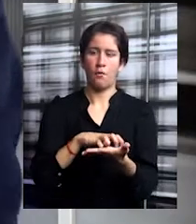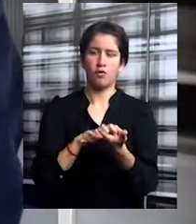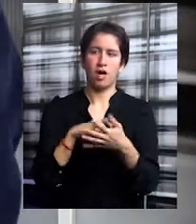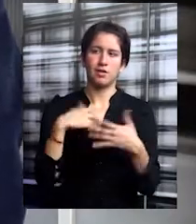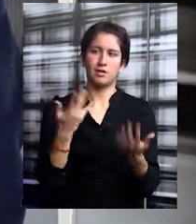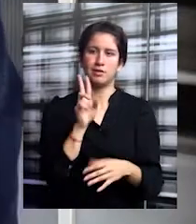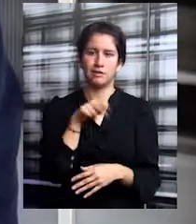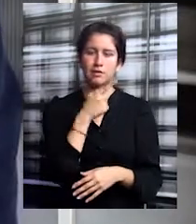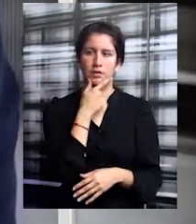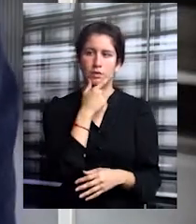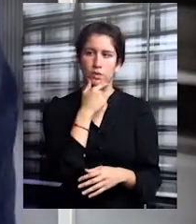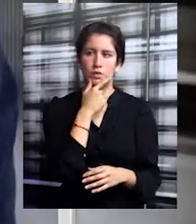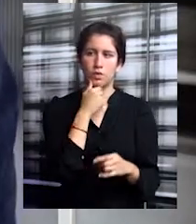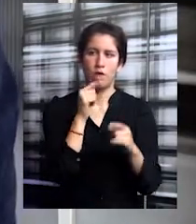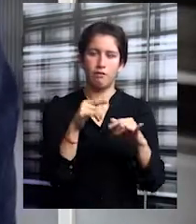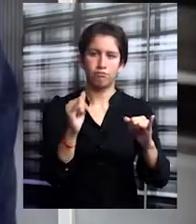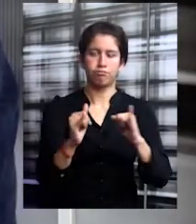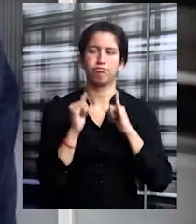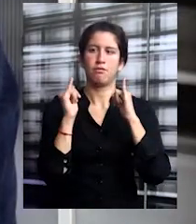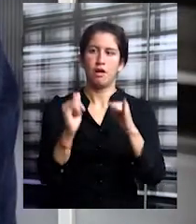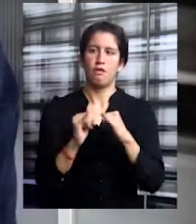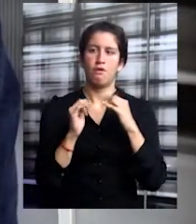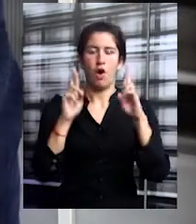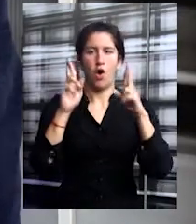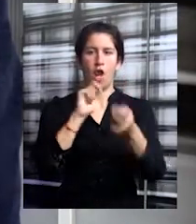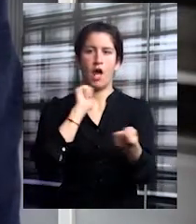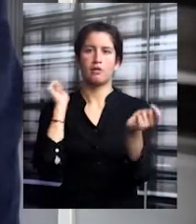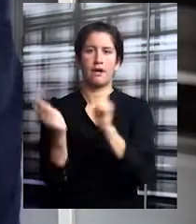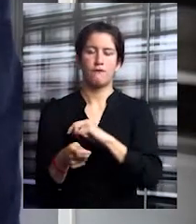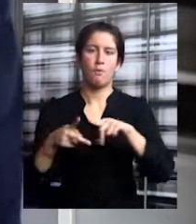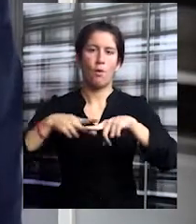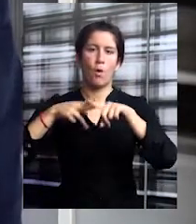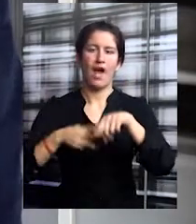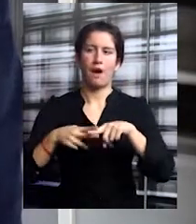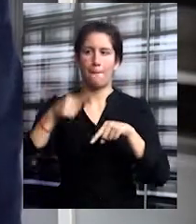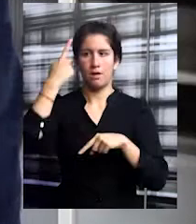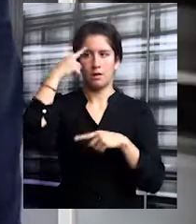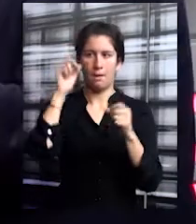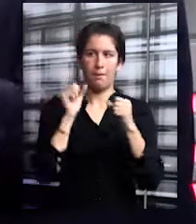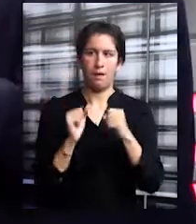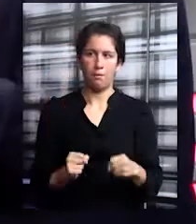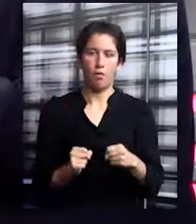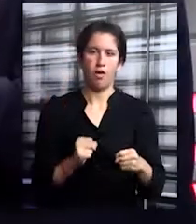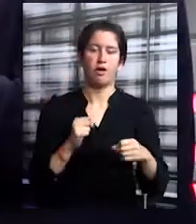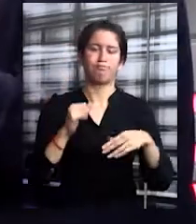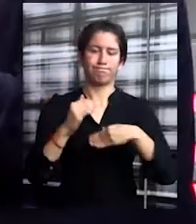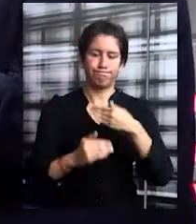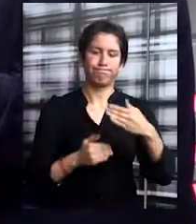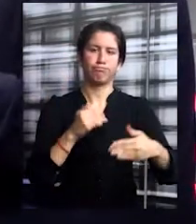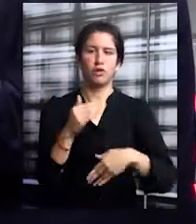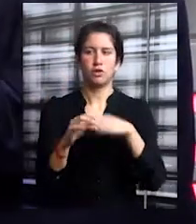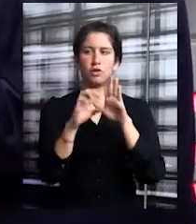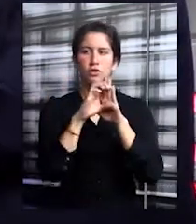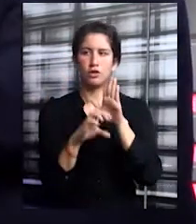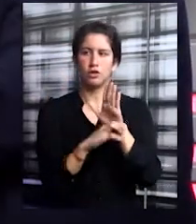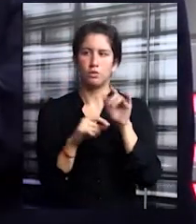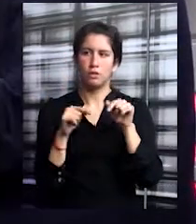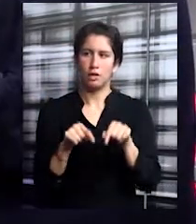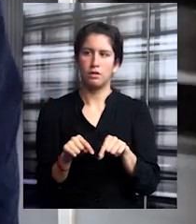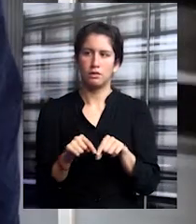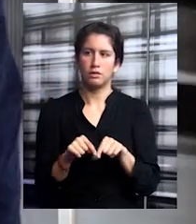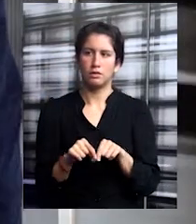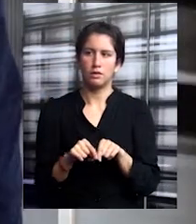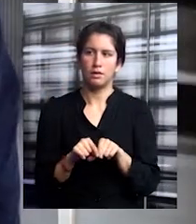información que ojalá se transforme en una herramienta para cuando se llegue a ese proceso constituyente pueda ser puesto a disposición de quienes van a